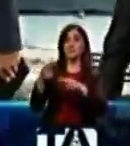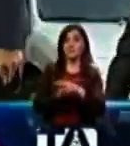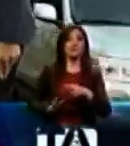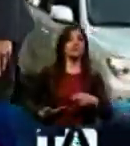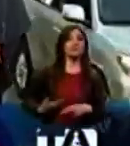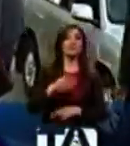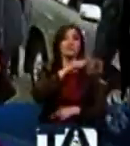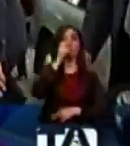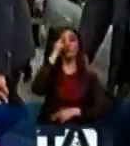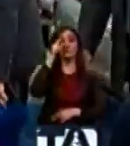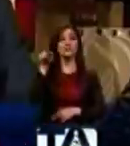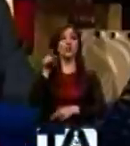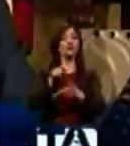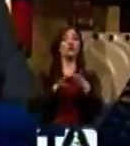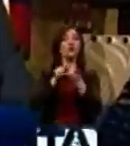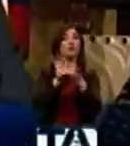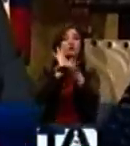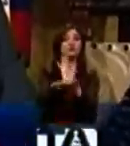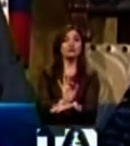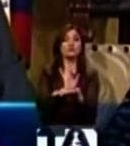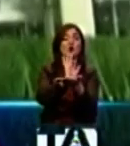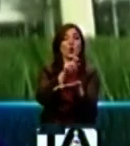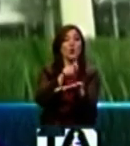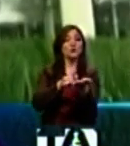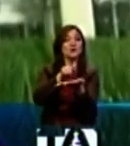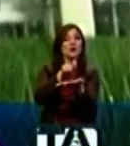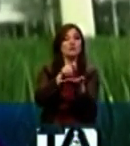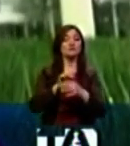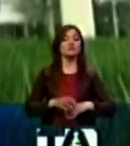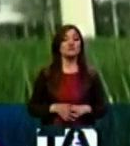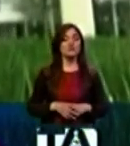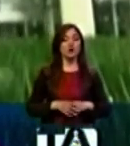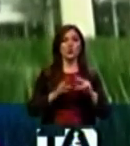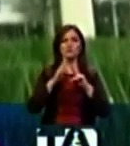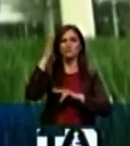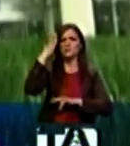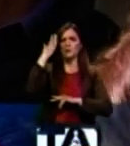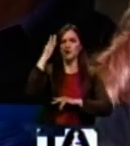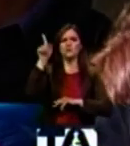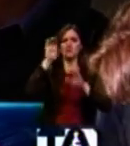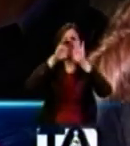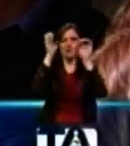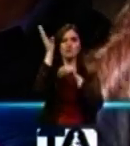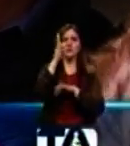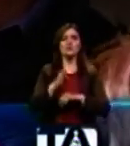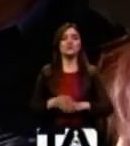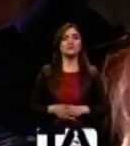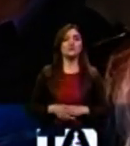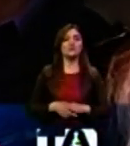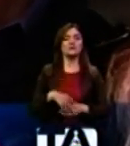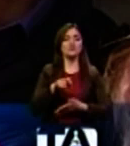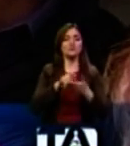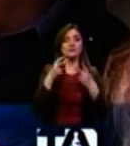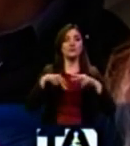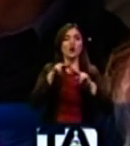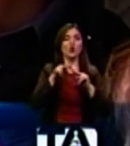expresidente Rafael Correa, quien habría firmado como testigo de honor en un contrato y también habría tenido conocimiento de los hechos. Un contrato que tiene un